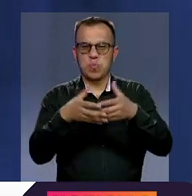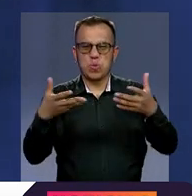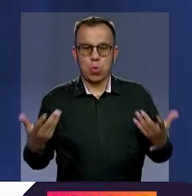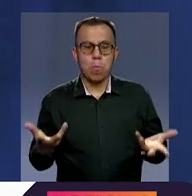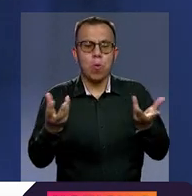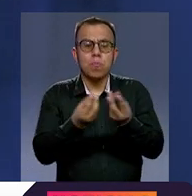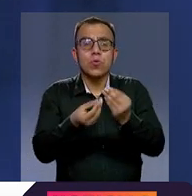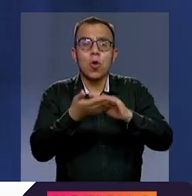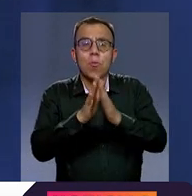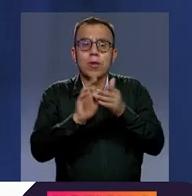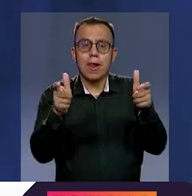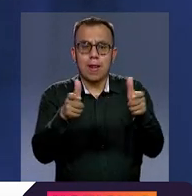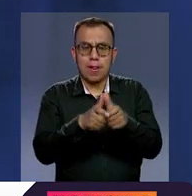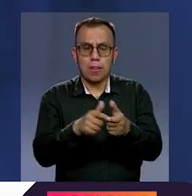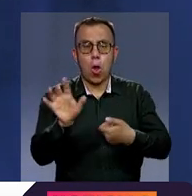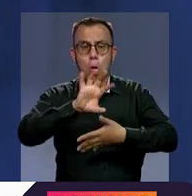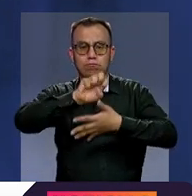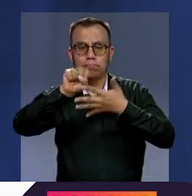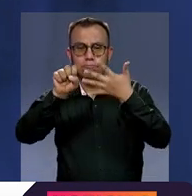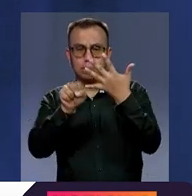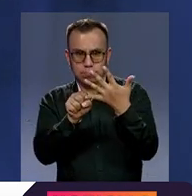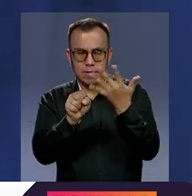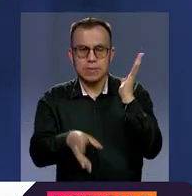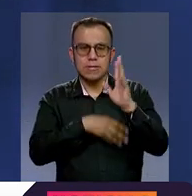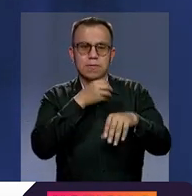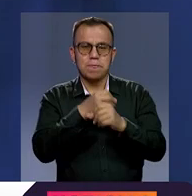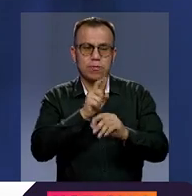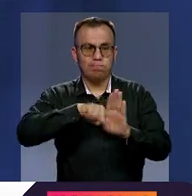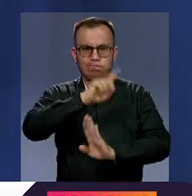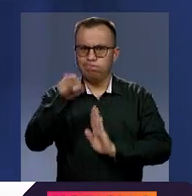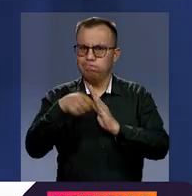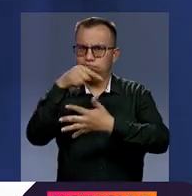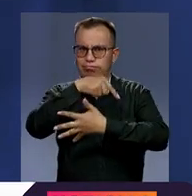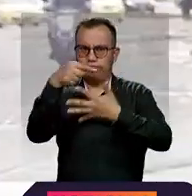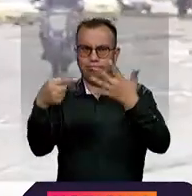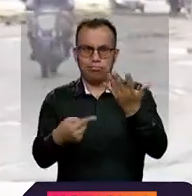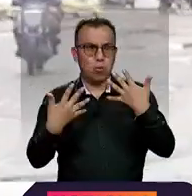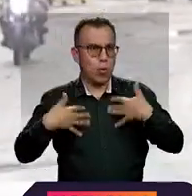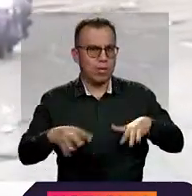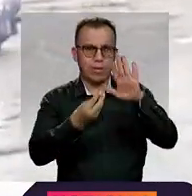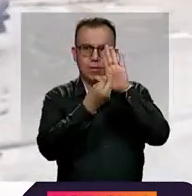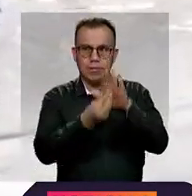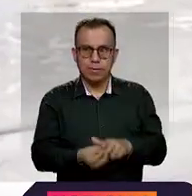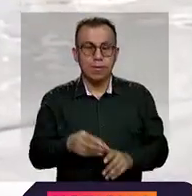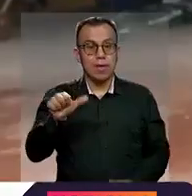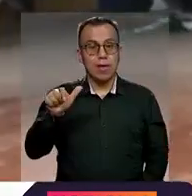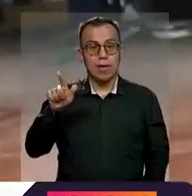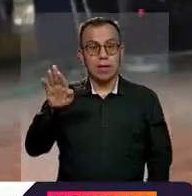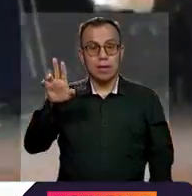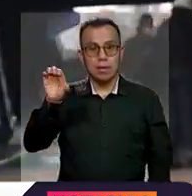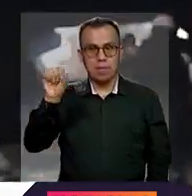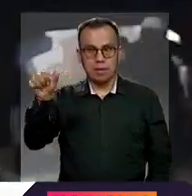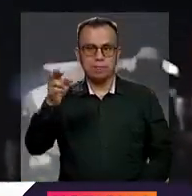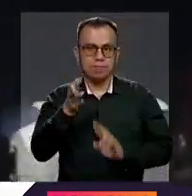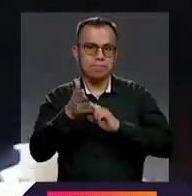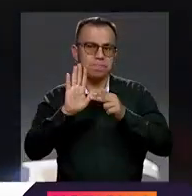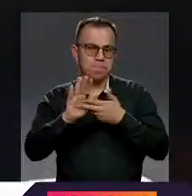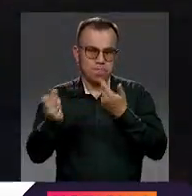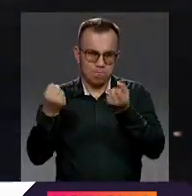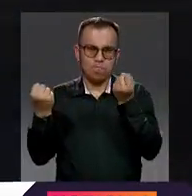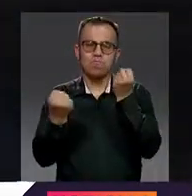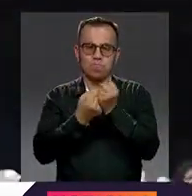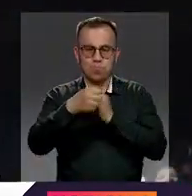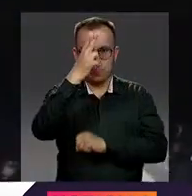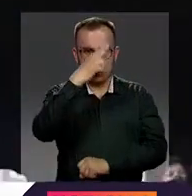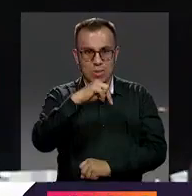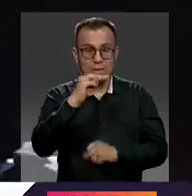de minorías, ni por orientación sexual, sino por todo tipo de discriminación. Para Alba Reyes, esto es parte del resultado del apoyo de su